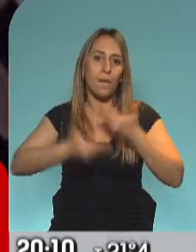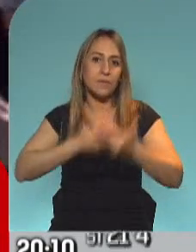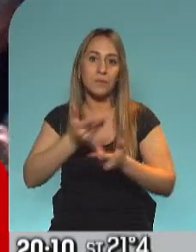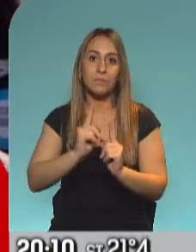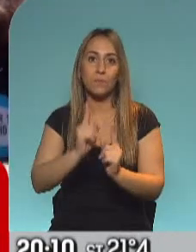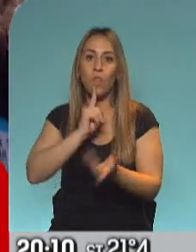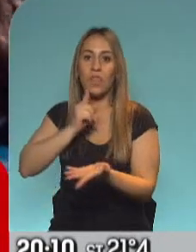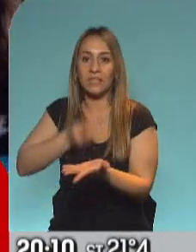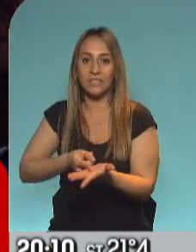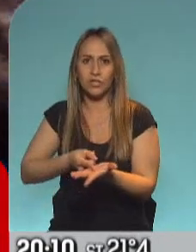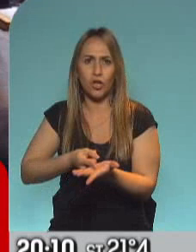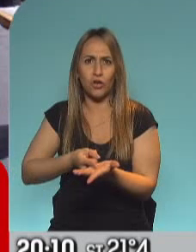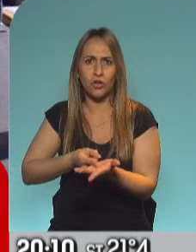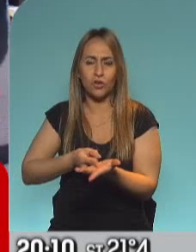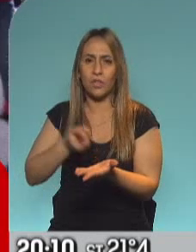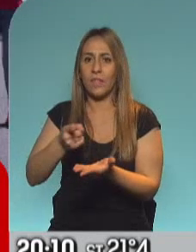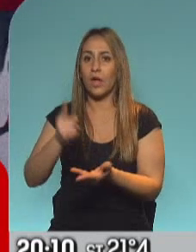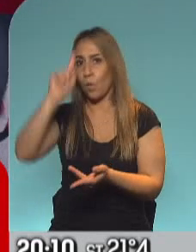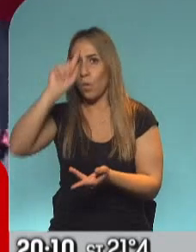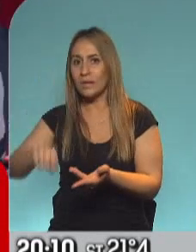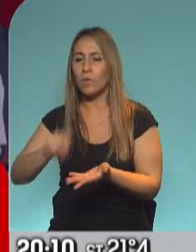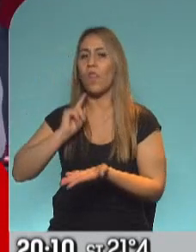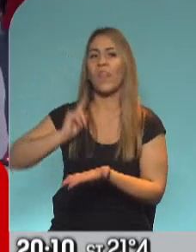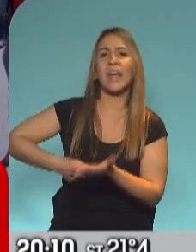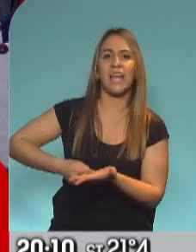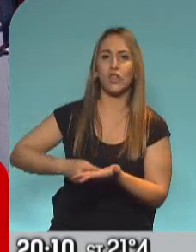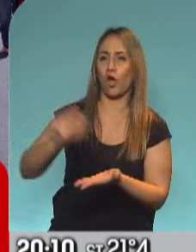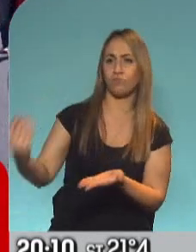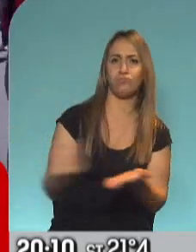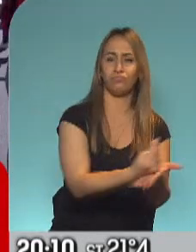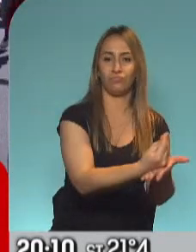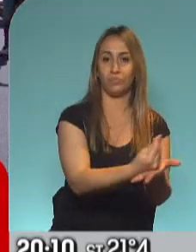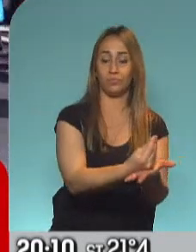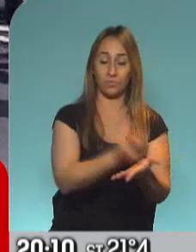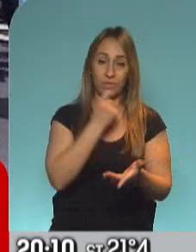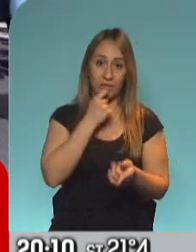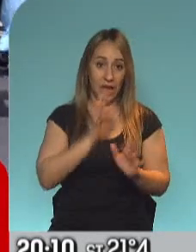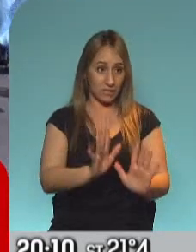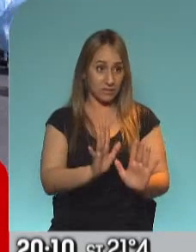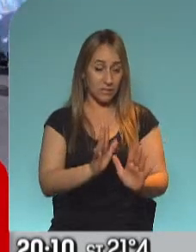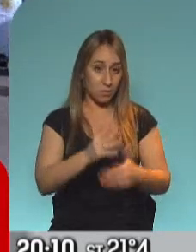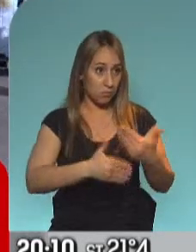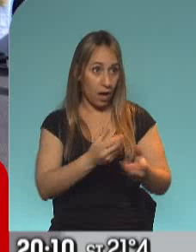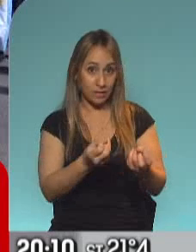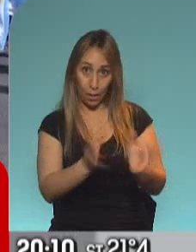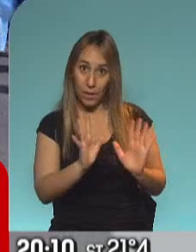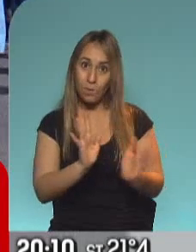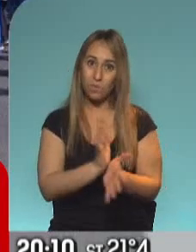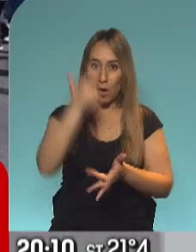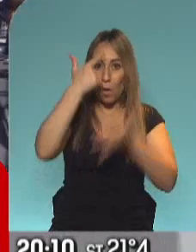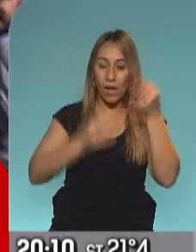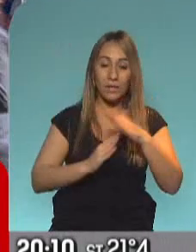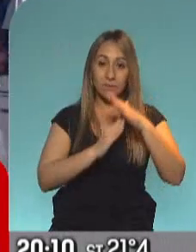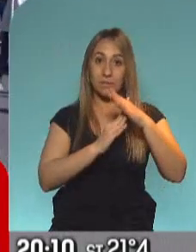decisión de trasladar a jueces por decreto. Y si el camino de ida estuvo bien, el de vuelta también debería